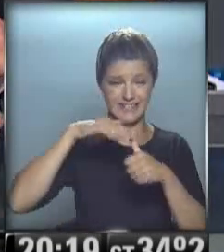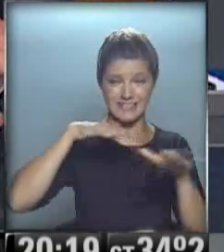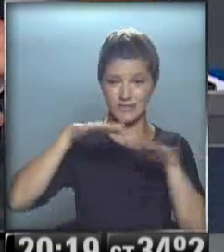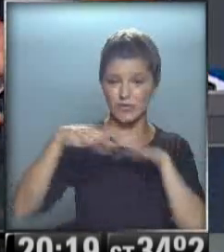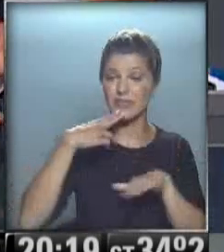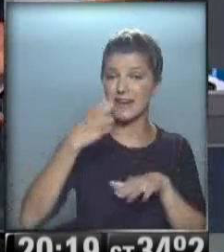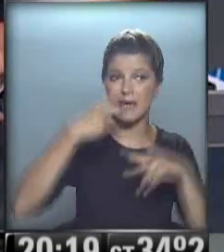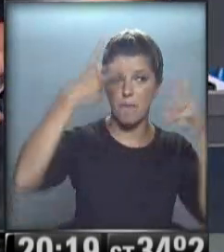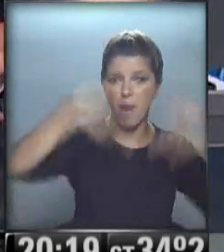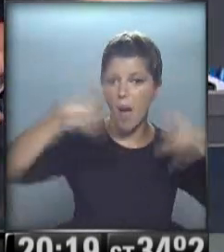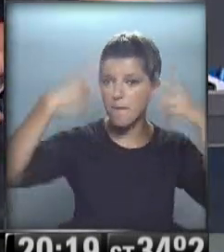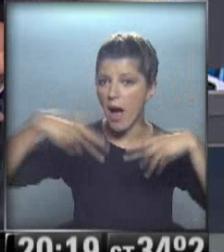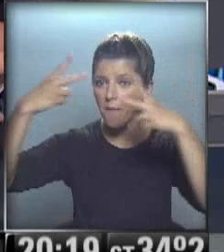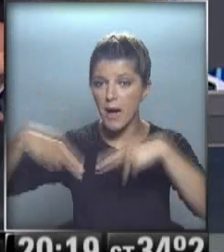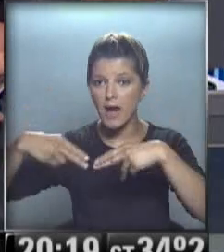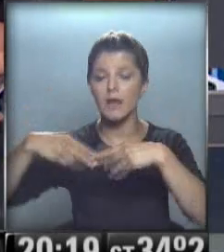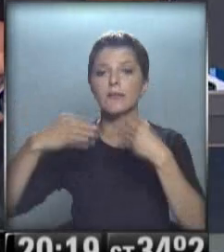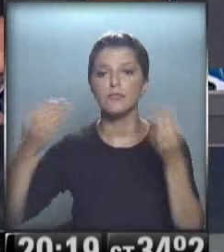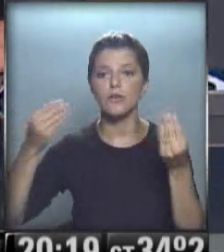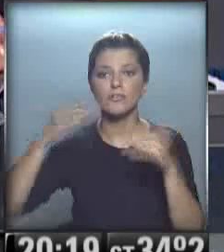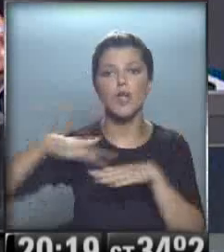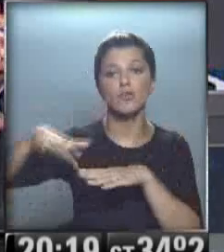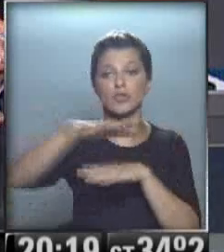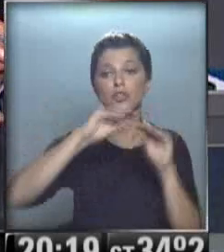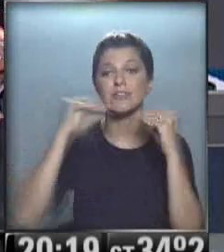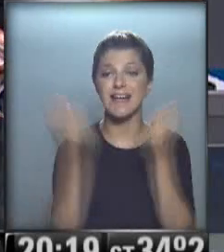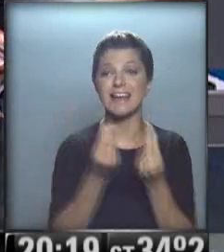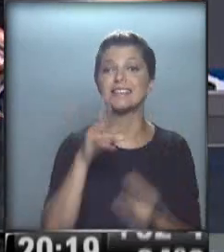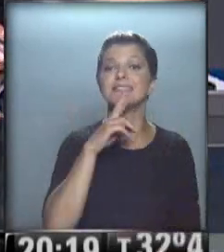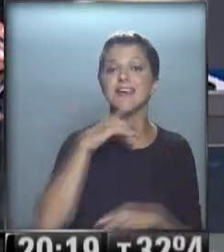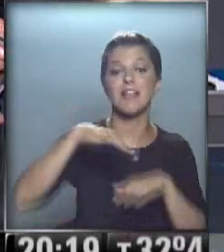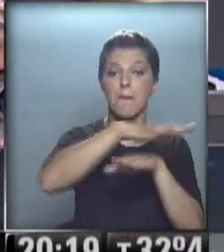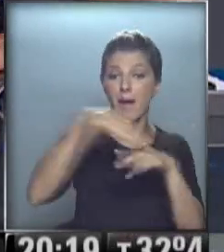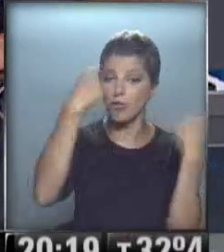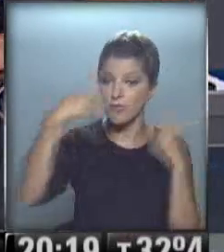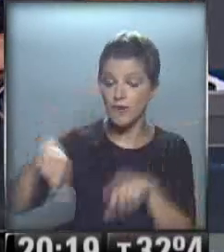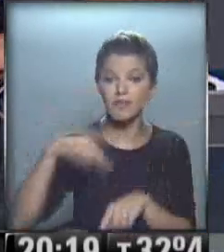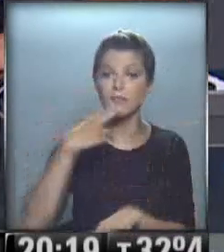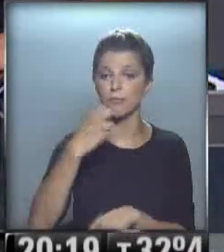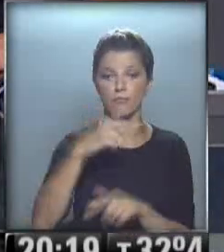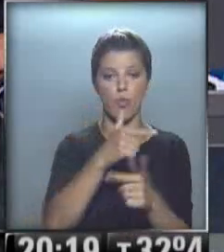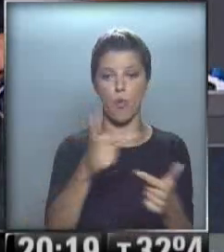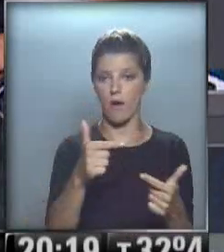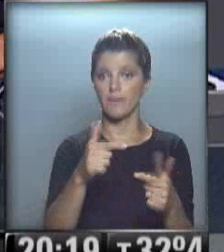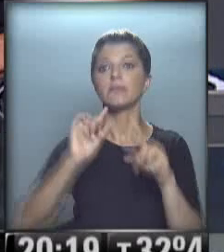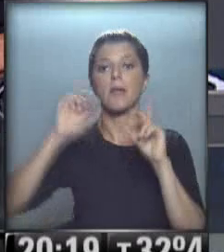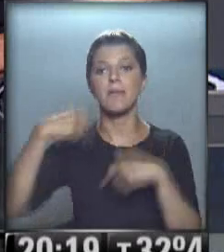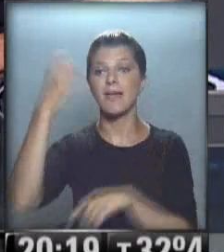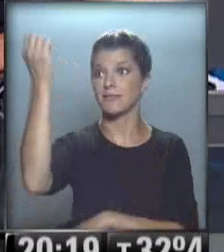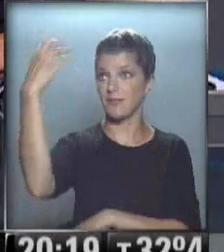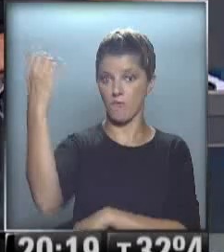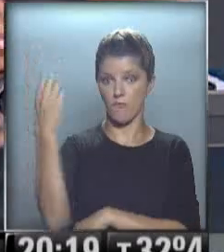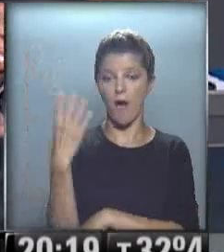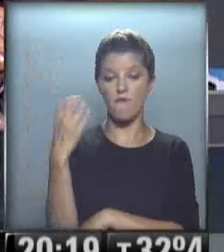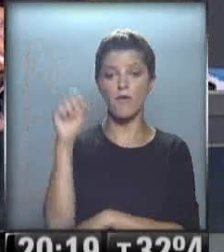utilización de la energía, por lo tanto hay 17 barrios porteños que no tienen luz y una infinidad de semáforos que están fuera de servicio.